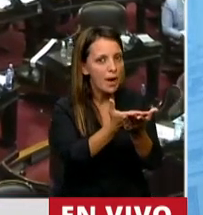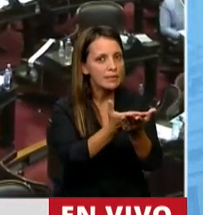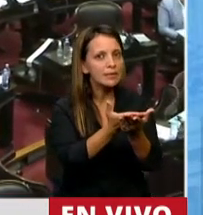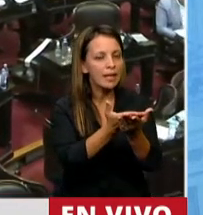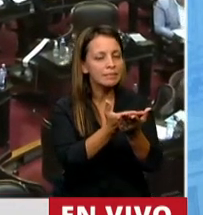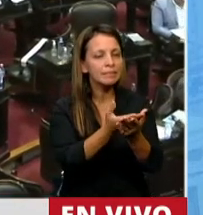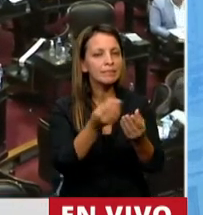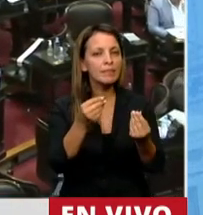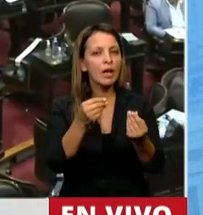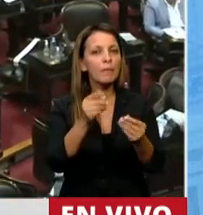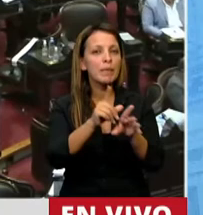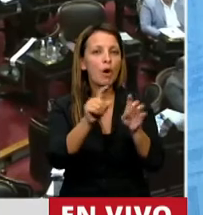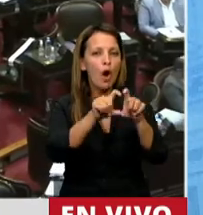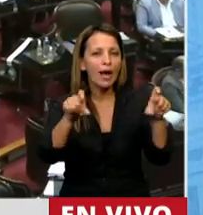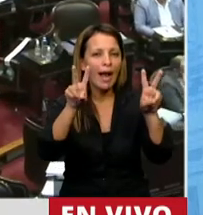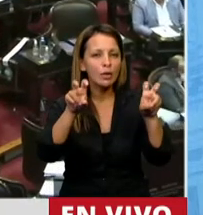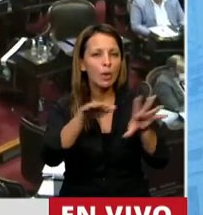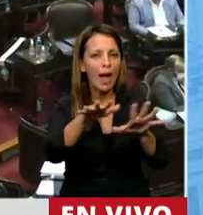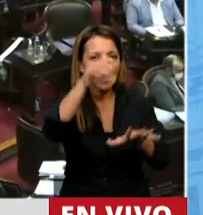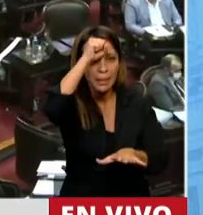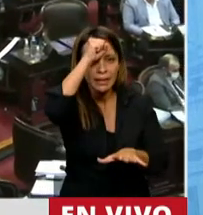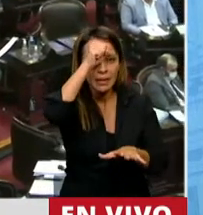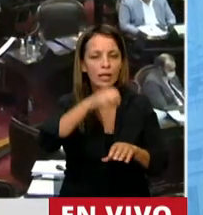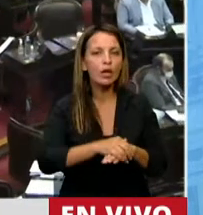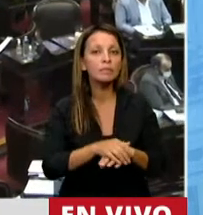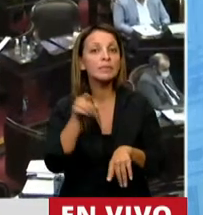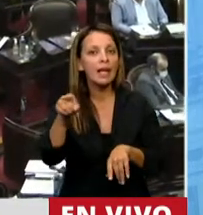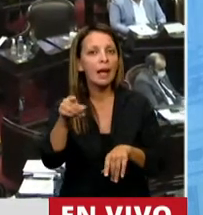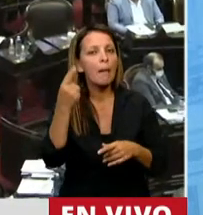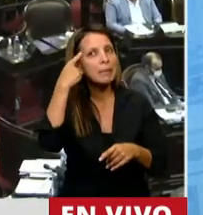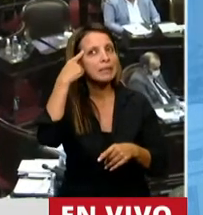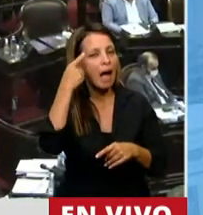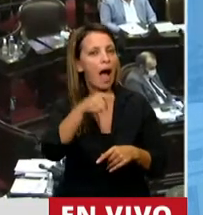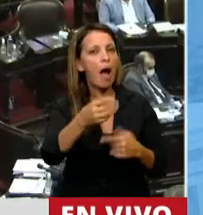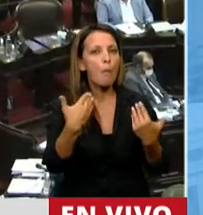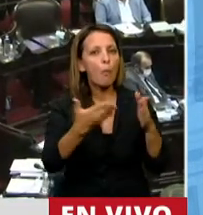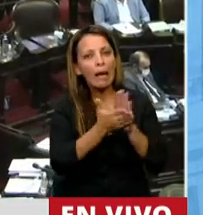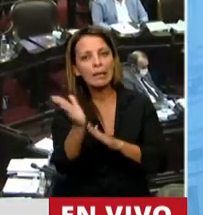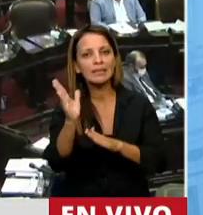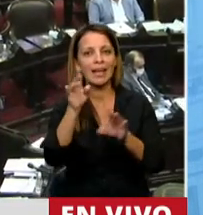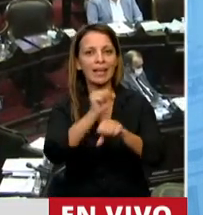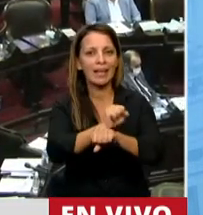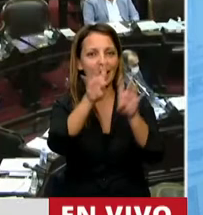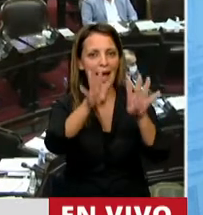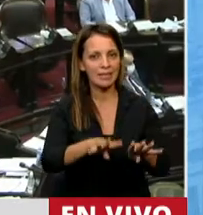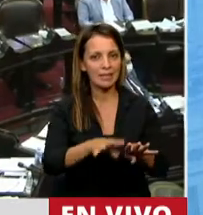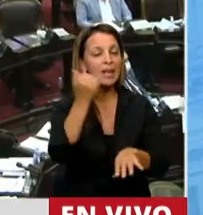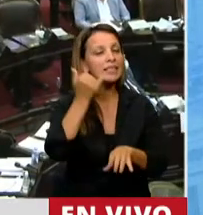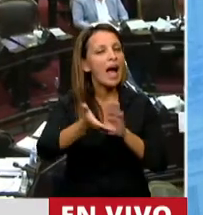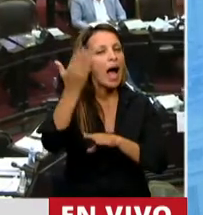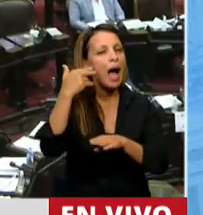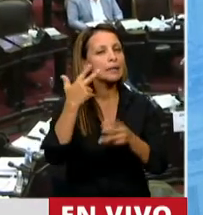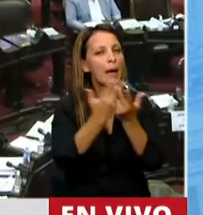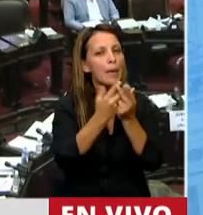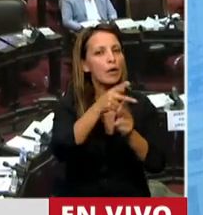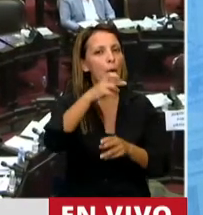con la figura del arrepentido él podía salir de la cárcel y que ya había hablado en su momento con Peña